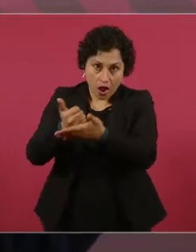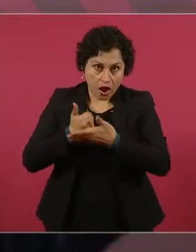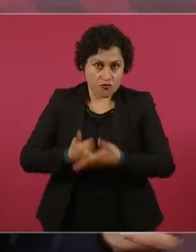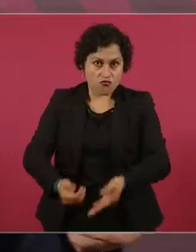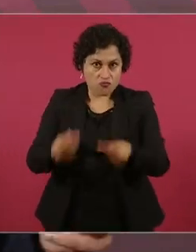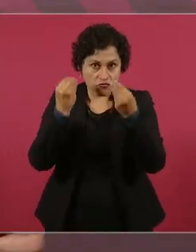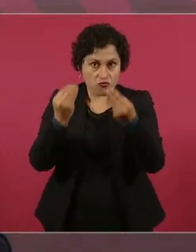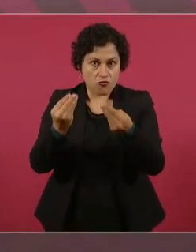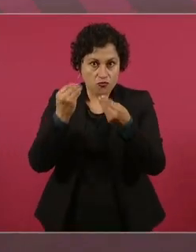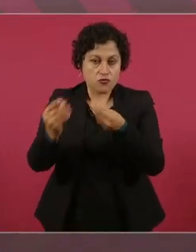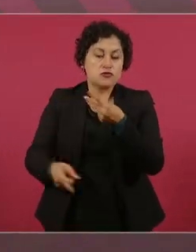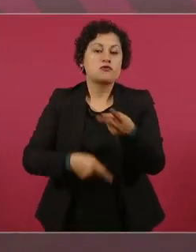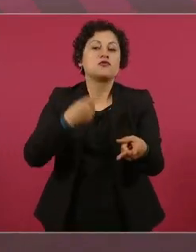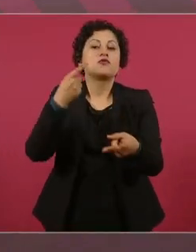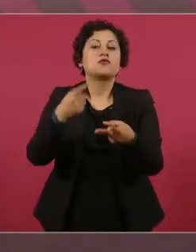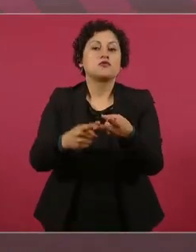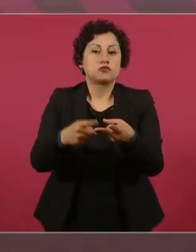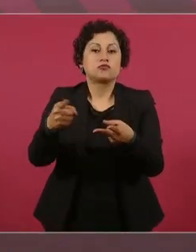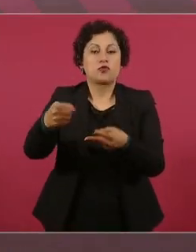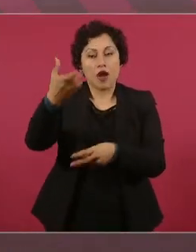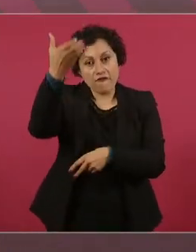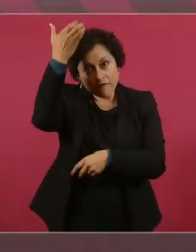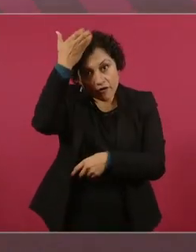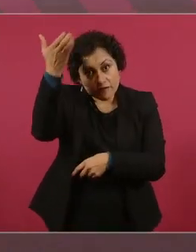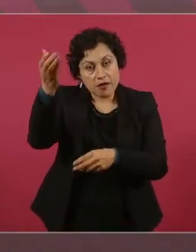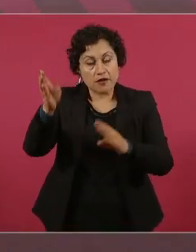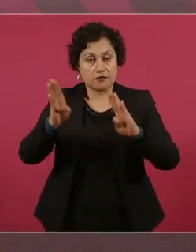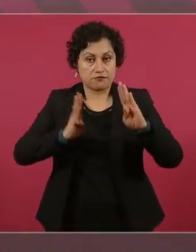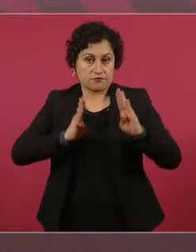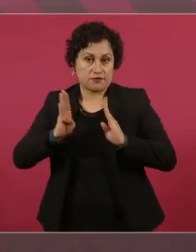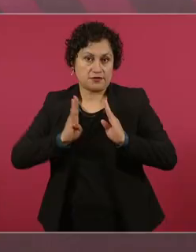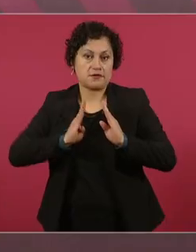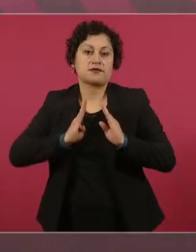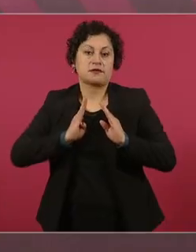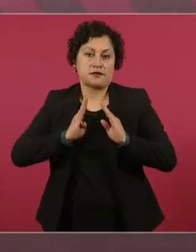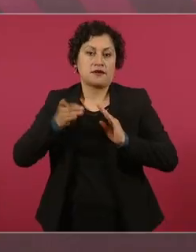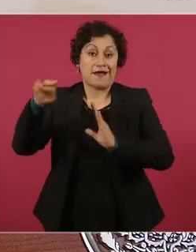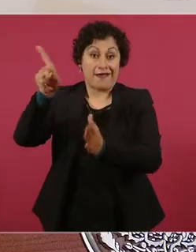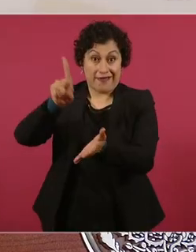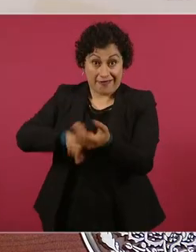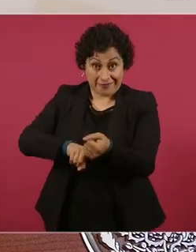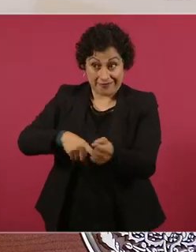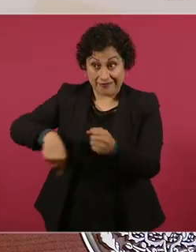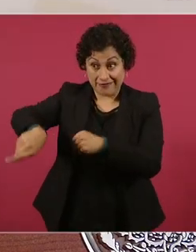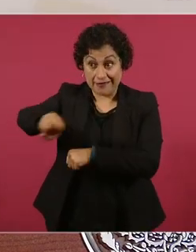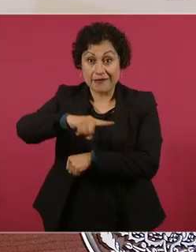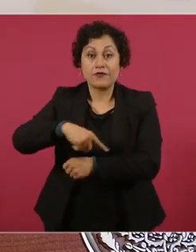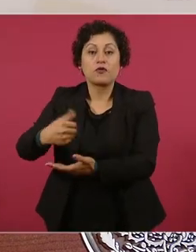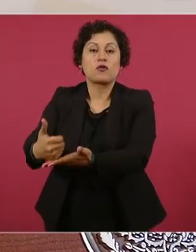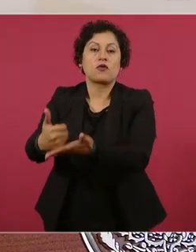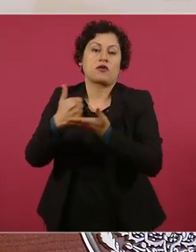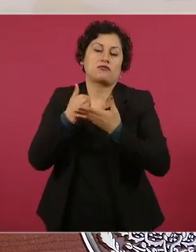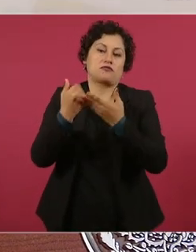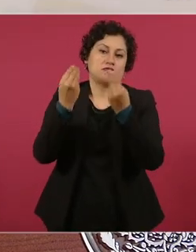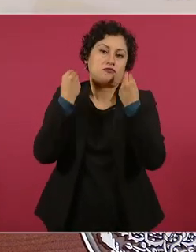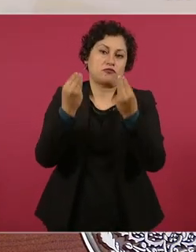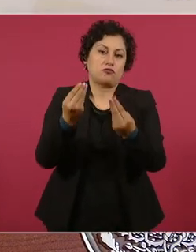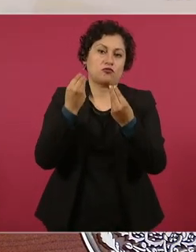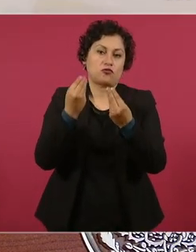médicos, enfermeras de las Fuerzas Armadas, de la Secretaría de Marina.